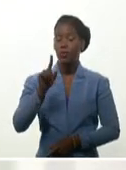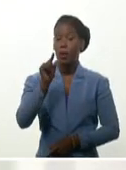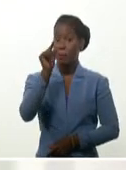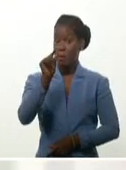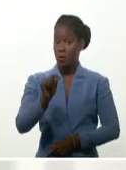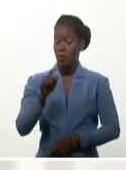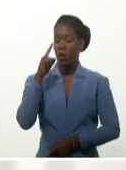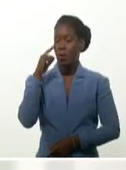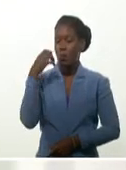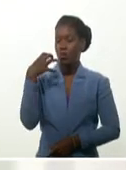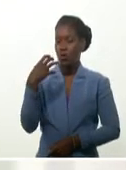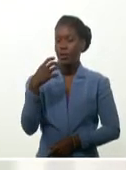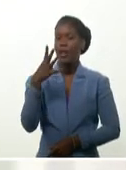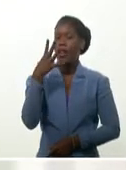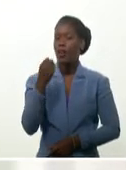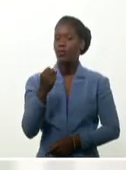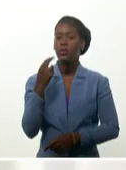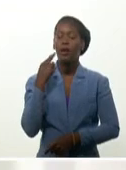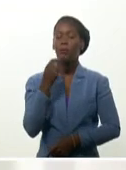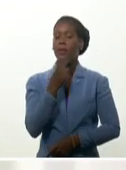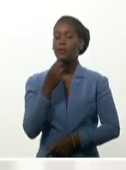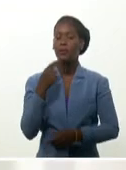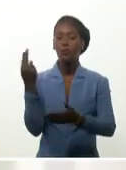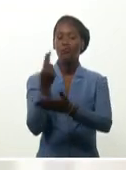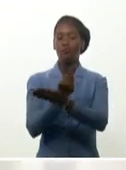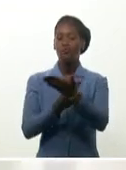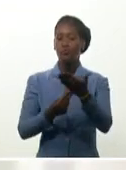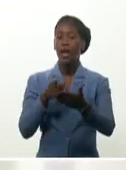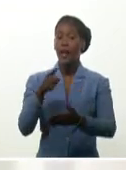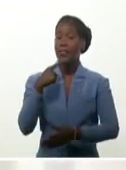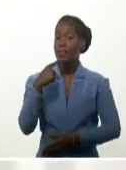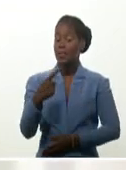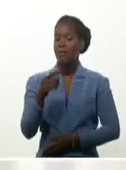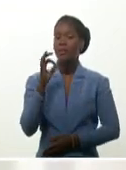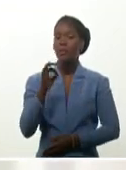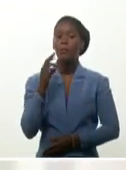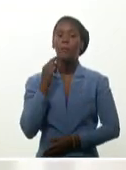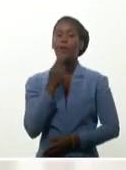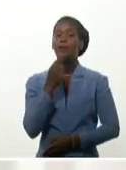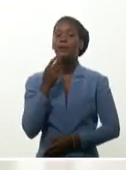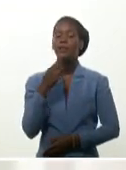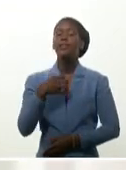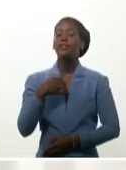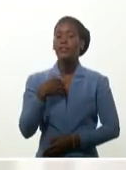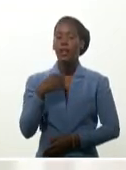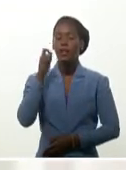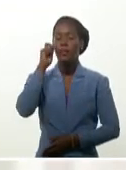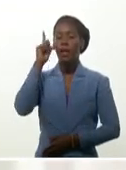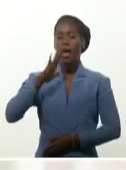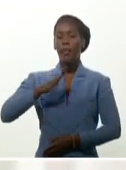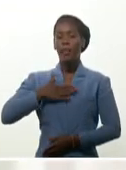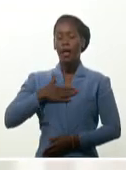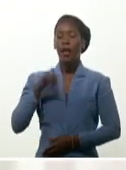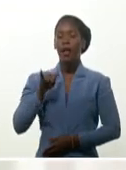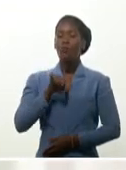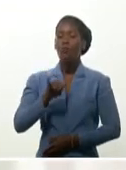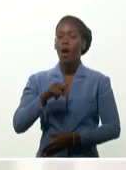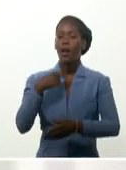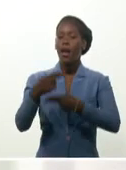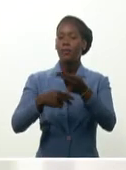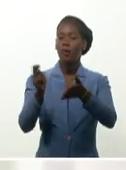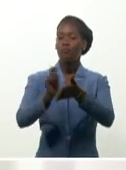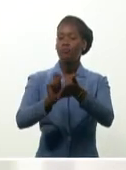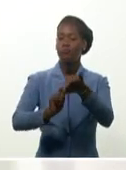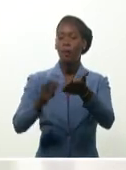Crítica de Arte Guy Pérez Cisneros, afirma que Martí ha sido una temática constante en su expresión pictórica y en sus reflexiones en